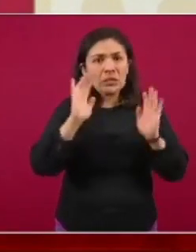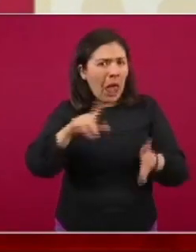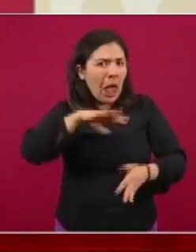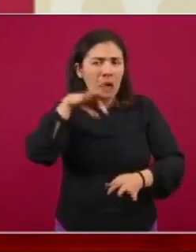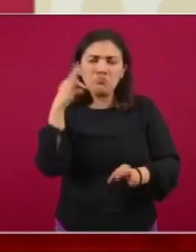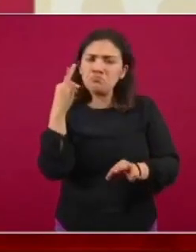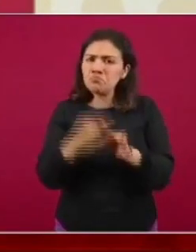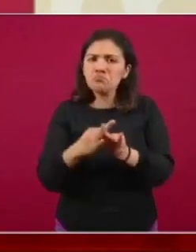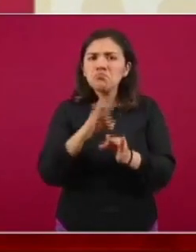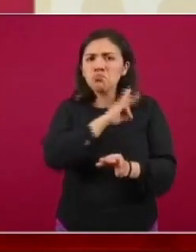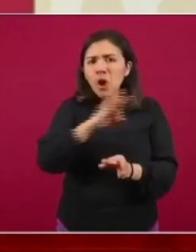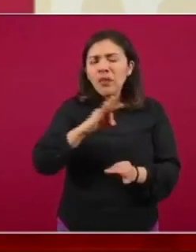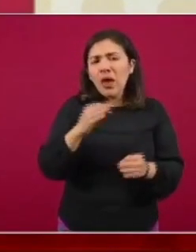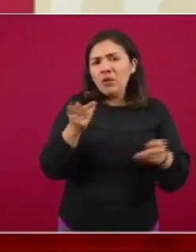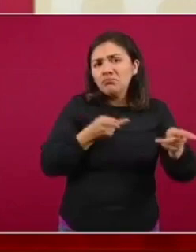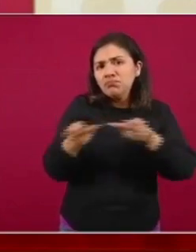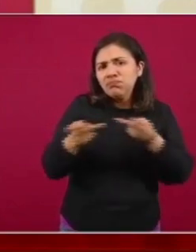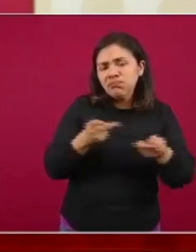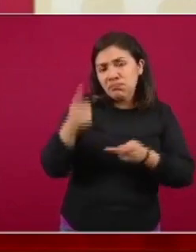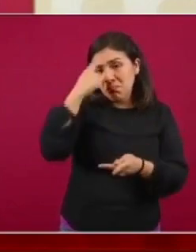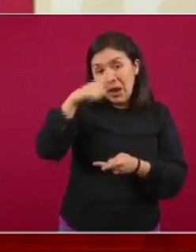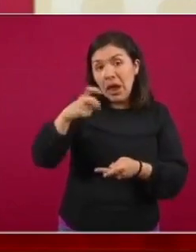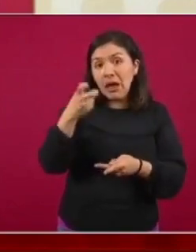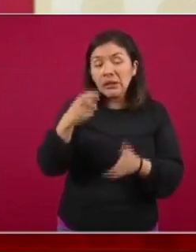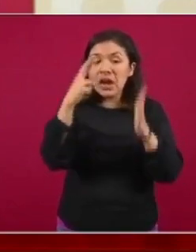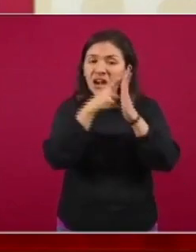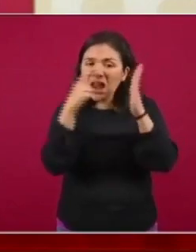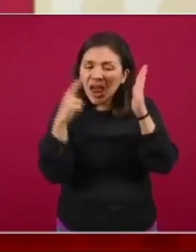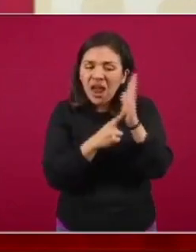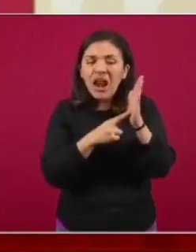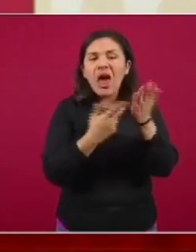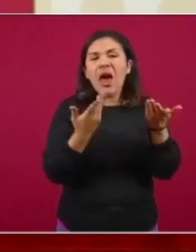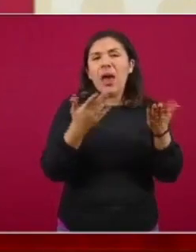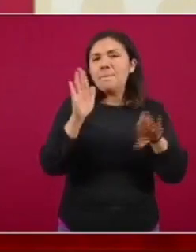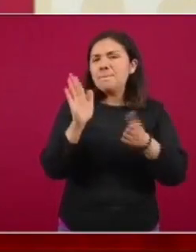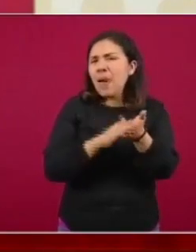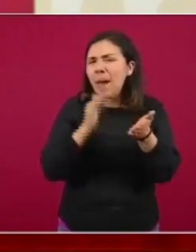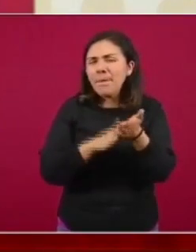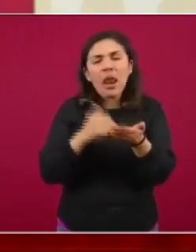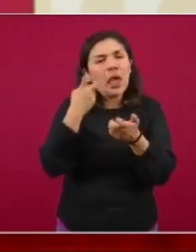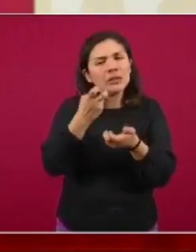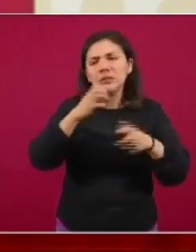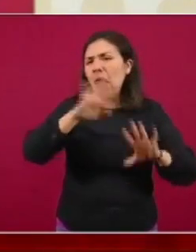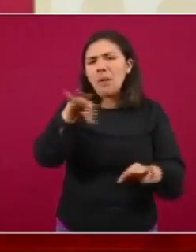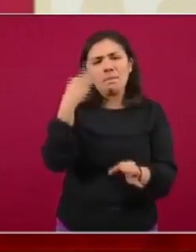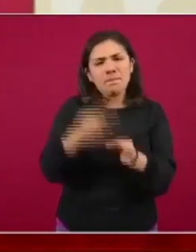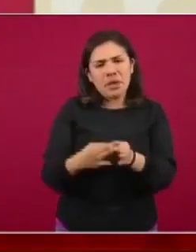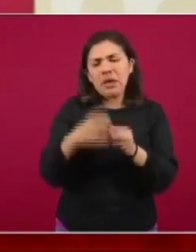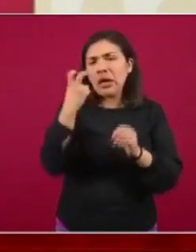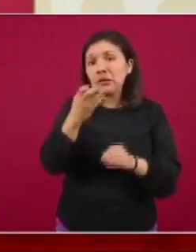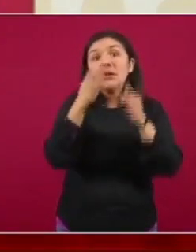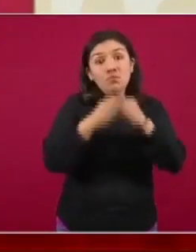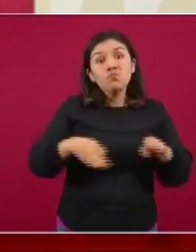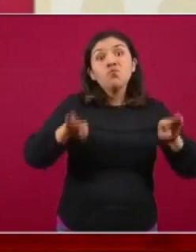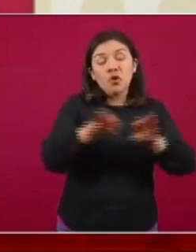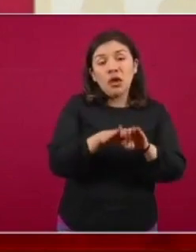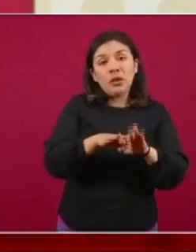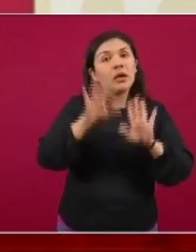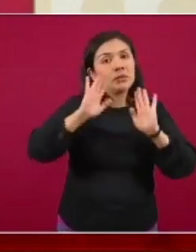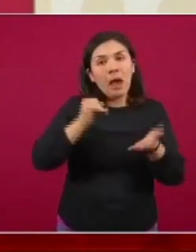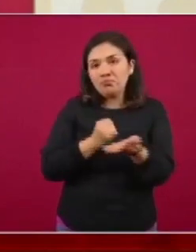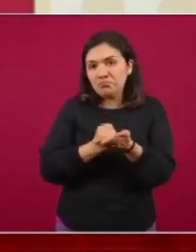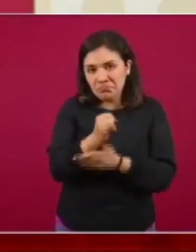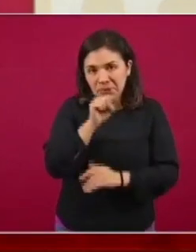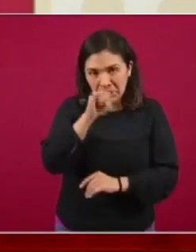lista, ya el componente regulatorio, ya, ese es un paso que era muy importante,